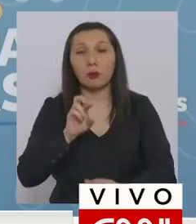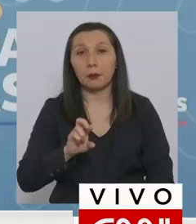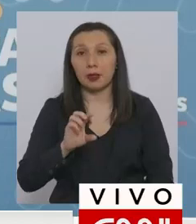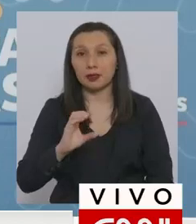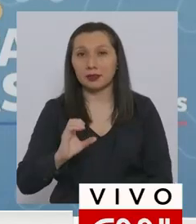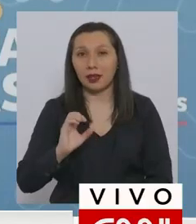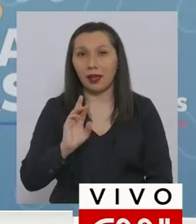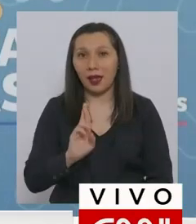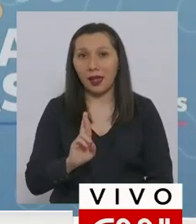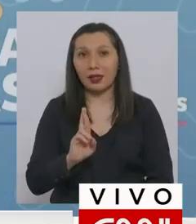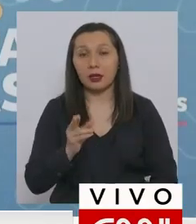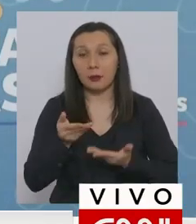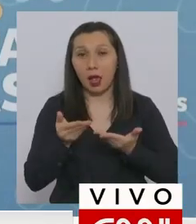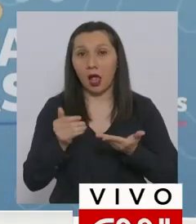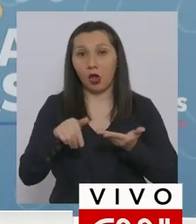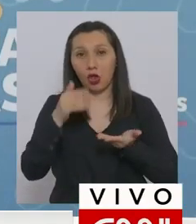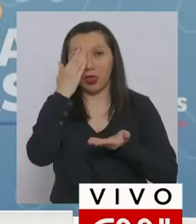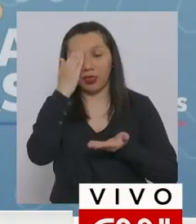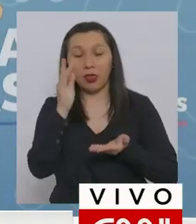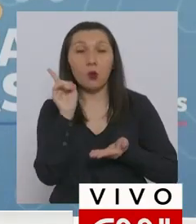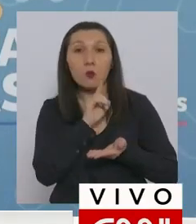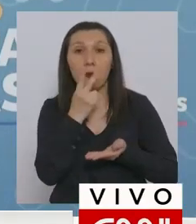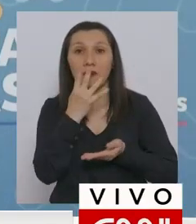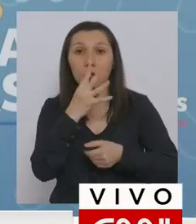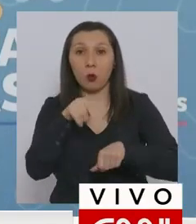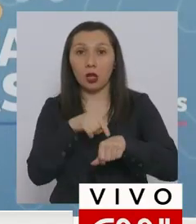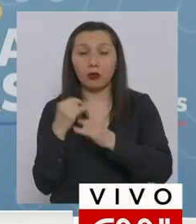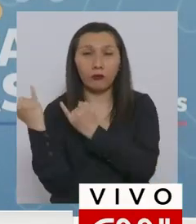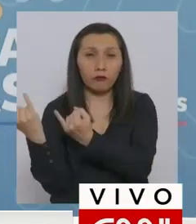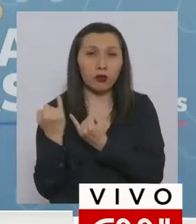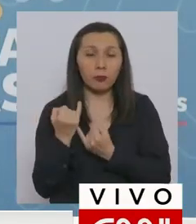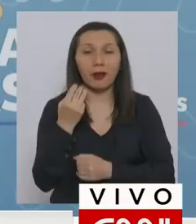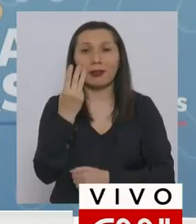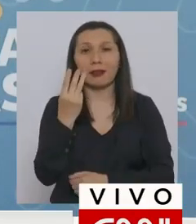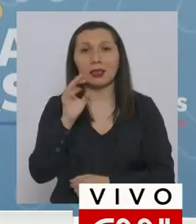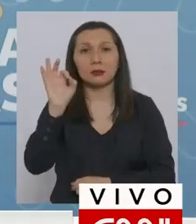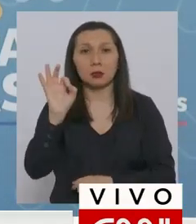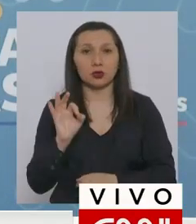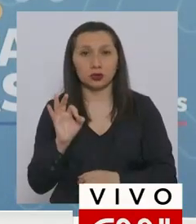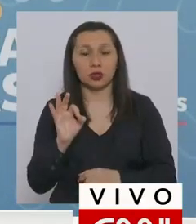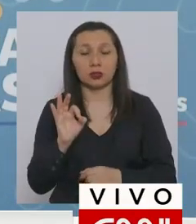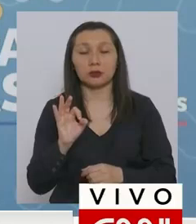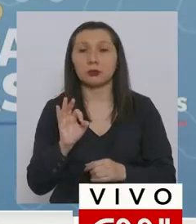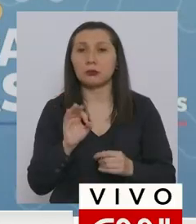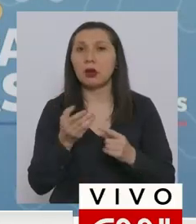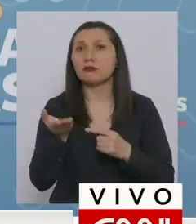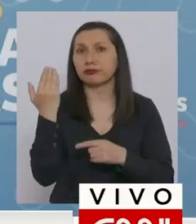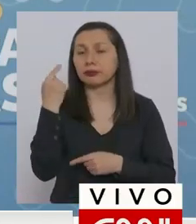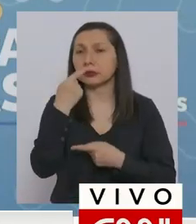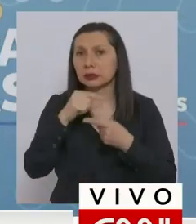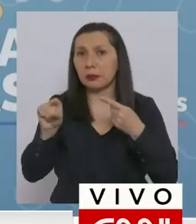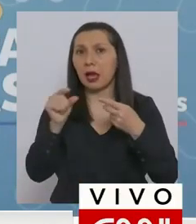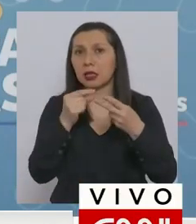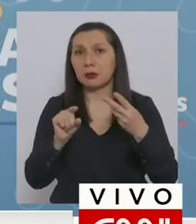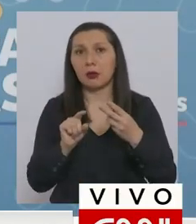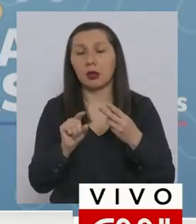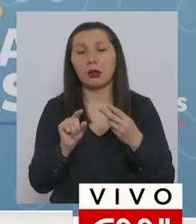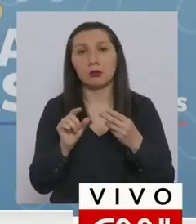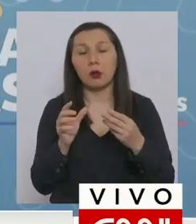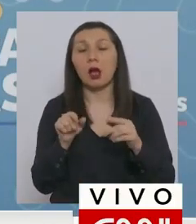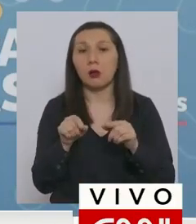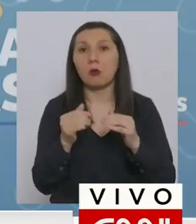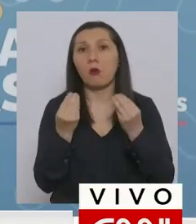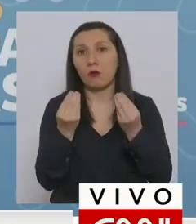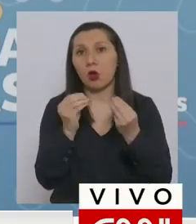PCR, para el día de hoy, para las últimas 24 horas, es de un 3%. Hace varias semanas que no llegábamos a este valor,